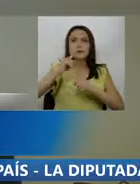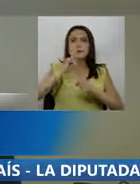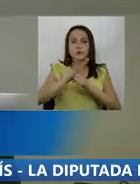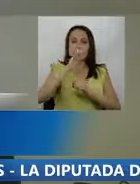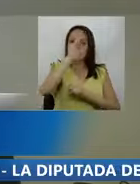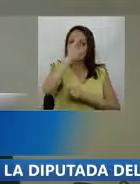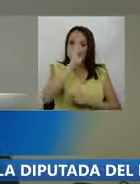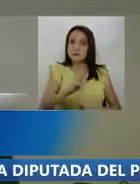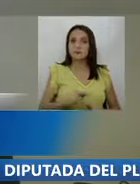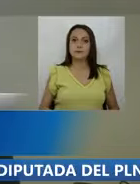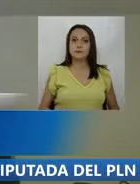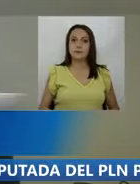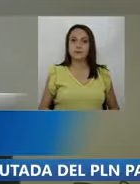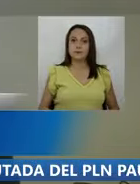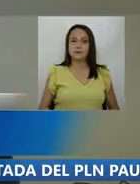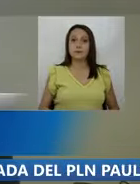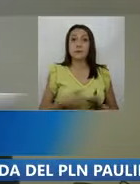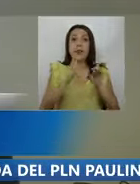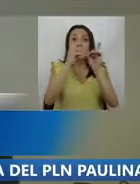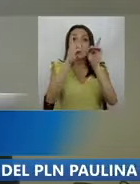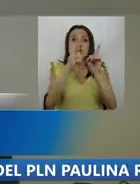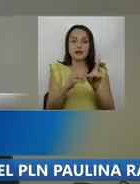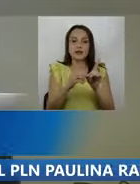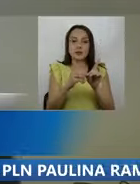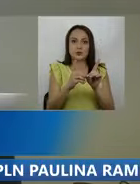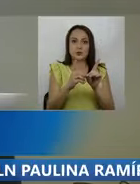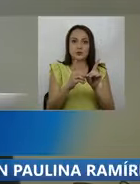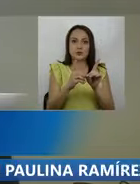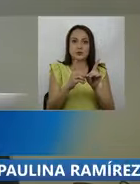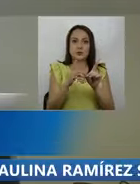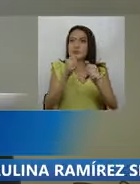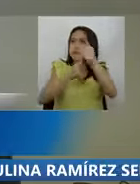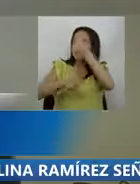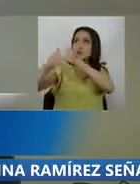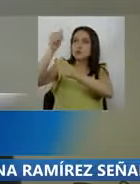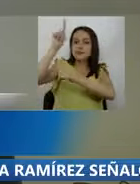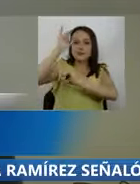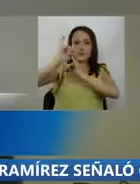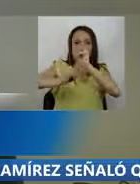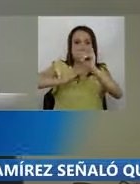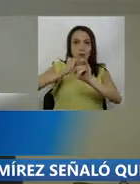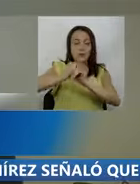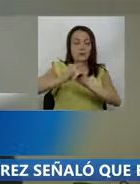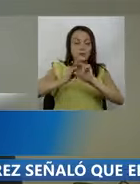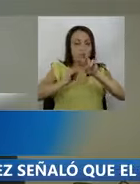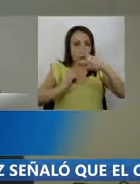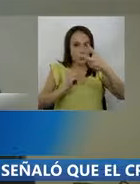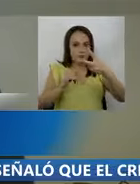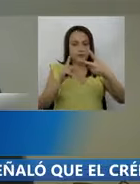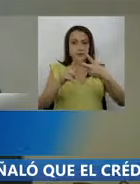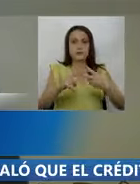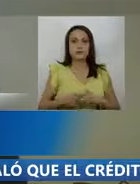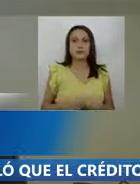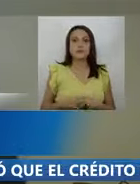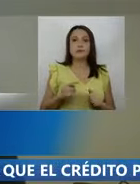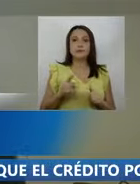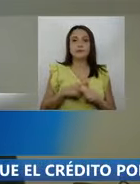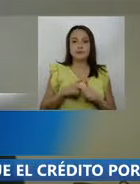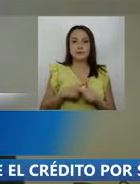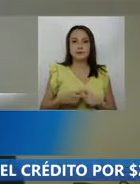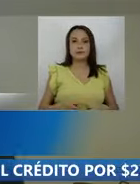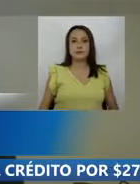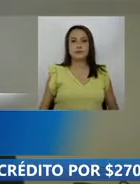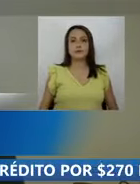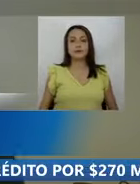respeto a las decisiones que adoptan los organismos internacionales. La segunda parte, esta primera parte, digamos, yo